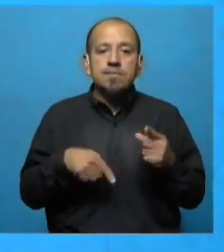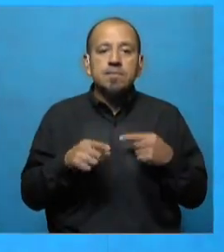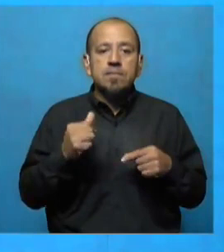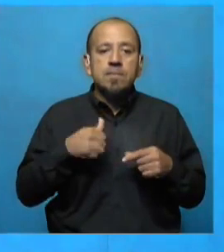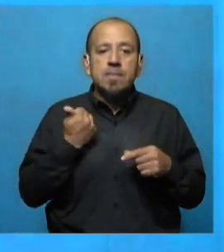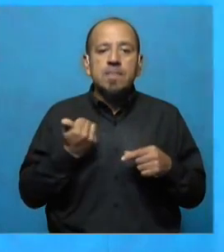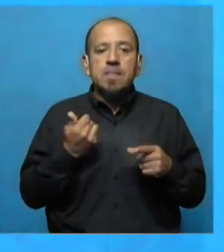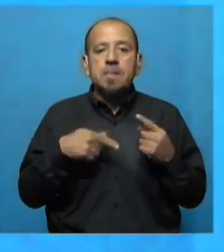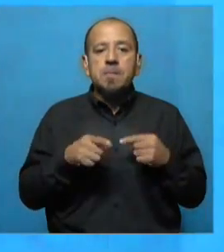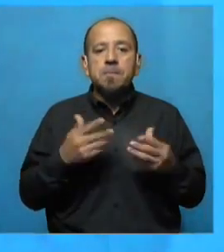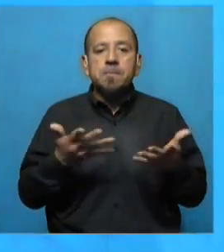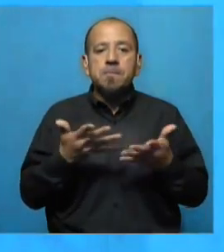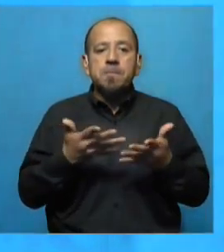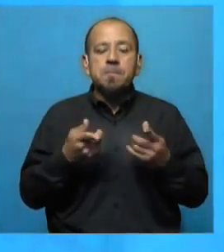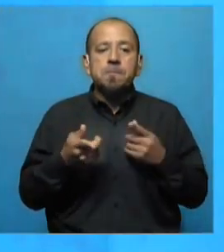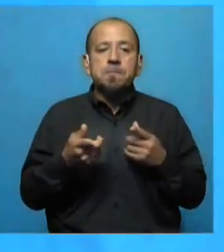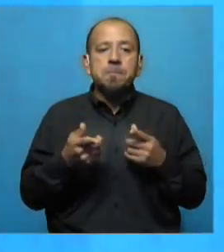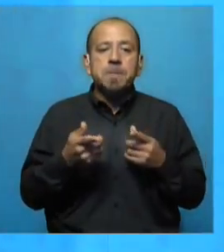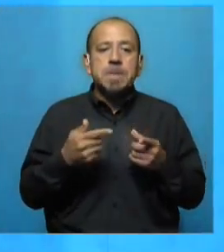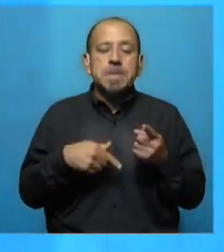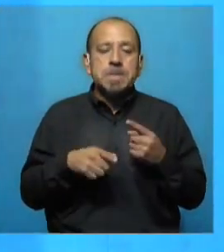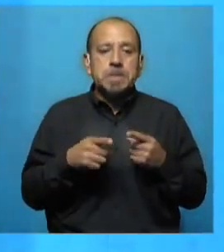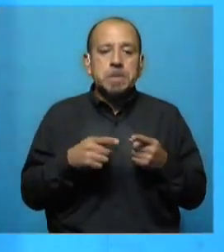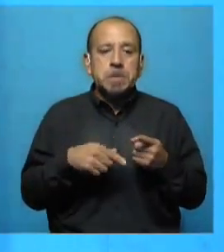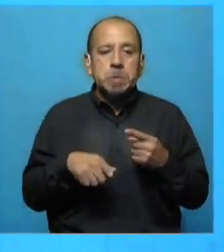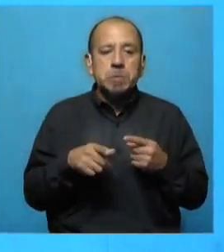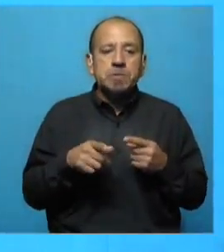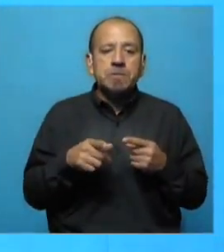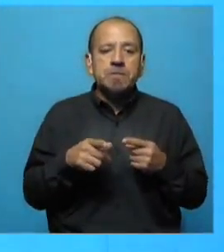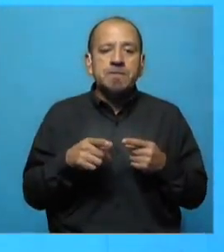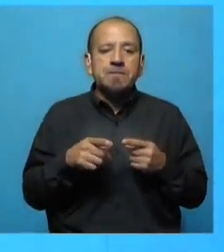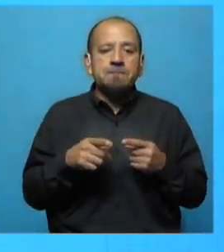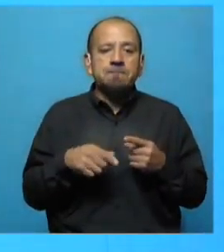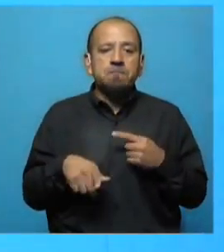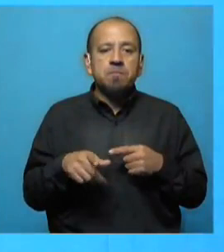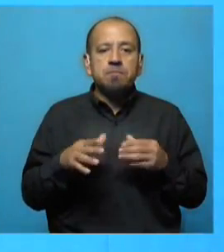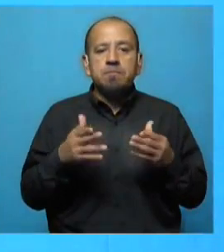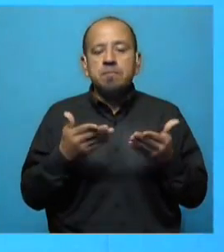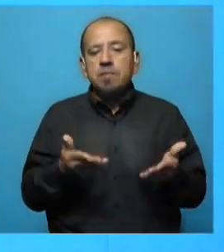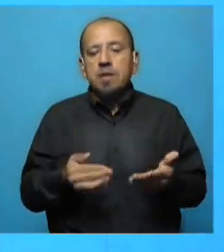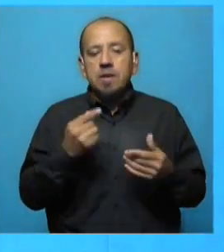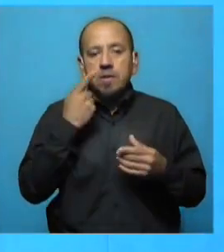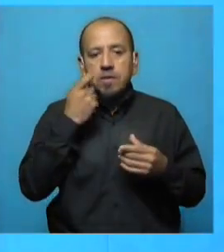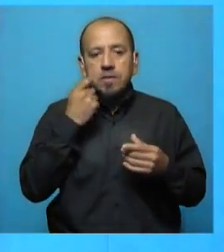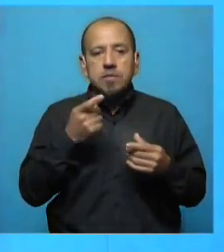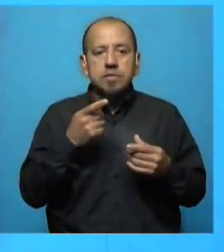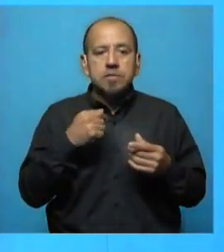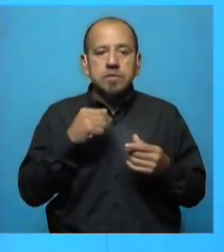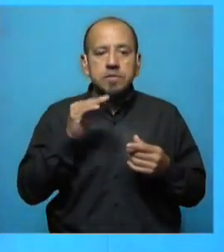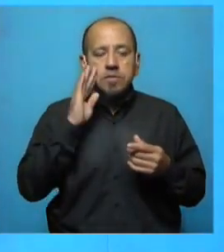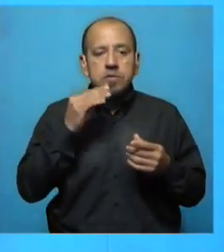a aprovechar esta primera etapa de vida donde donde creo que la figura paterna y materna son como